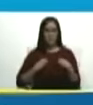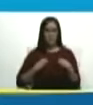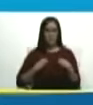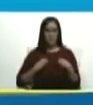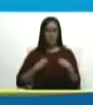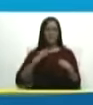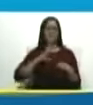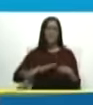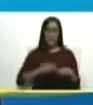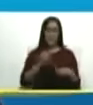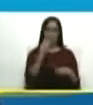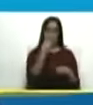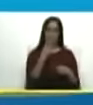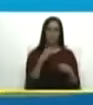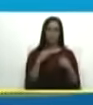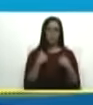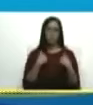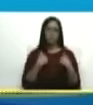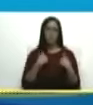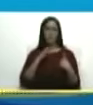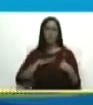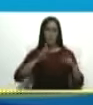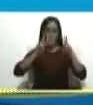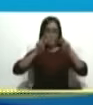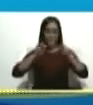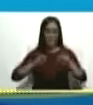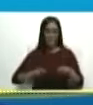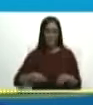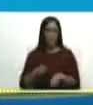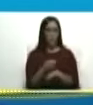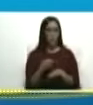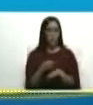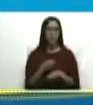Estábamos enfrentando ya, estaba yo investigando, gobernadores,